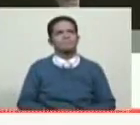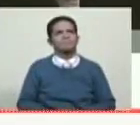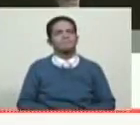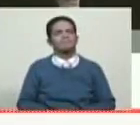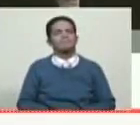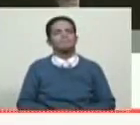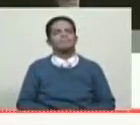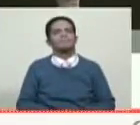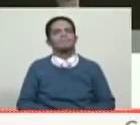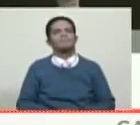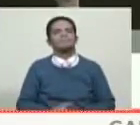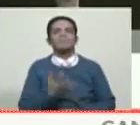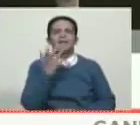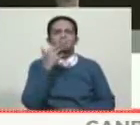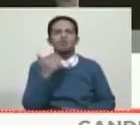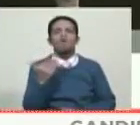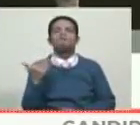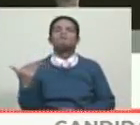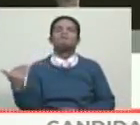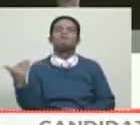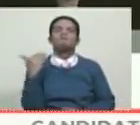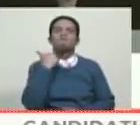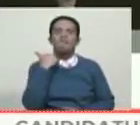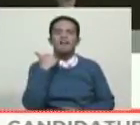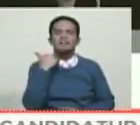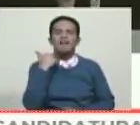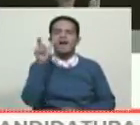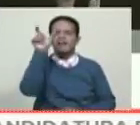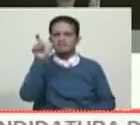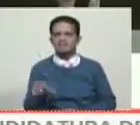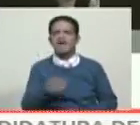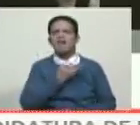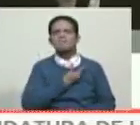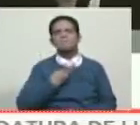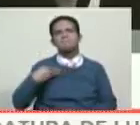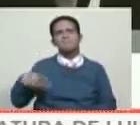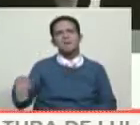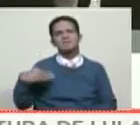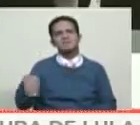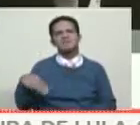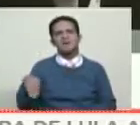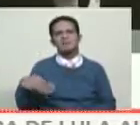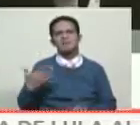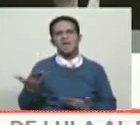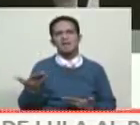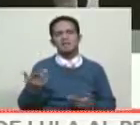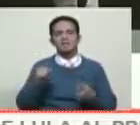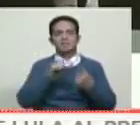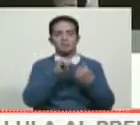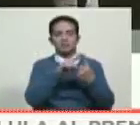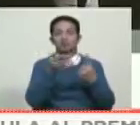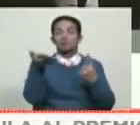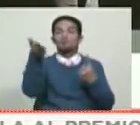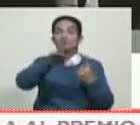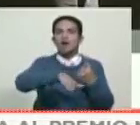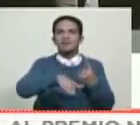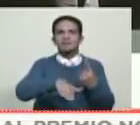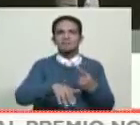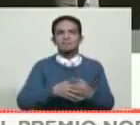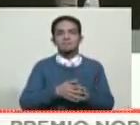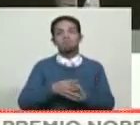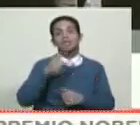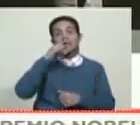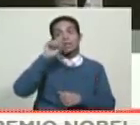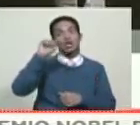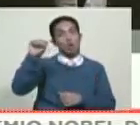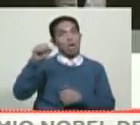233, serán faltas absolutas del presidente o presidenta de la República su muerte. Nicolás, gracias a Dios, a